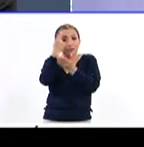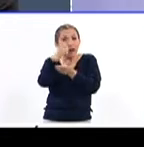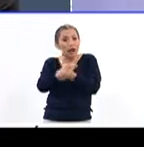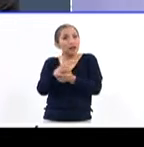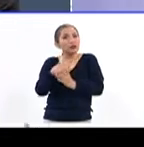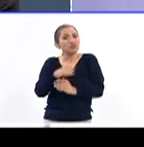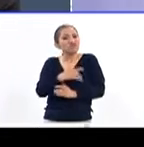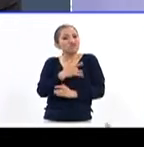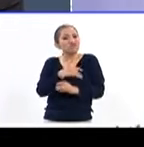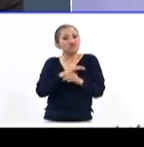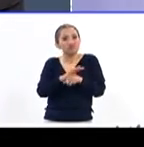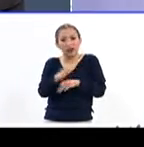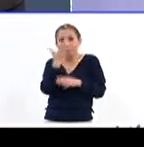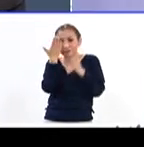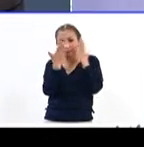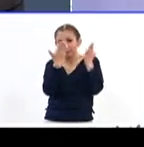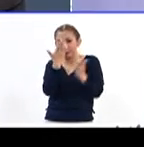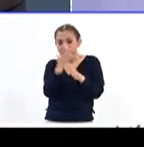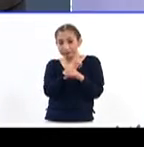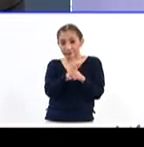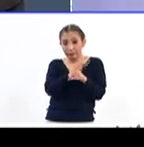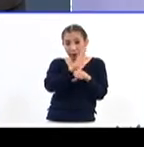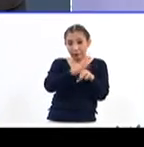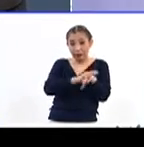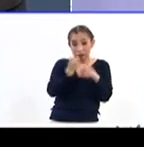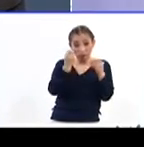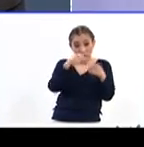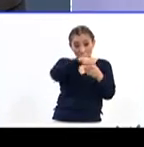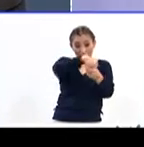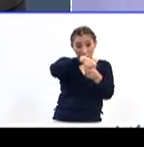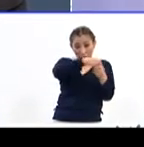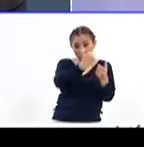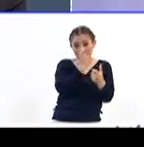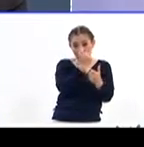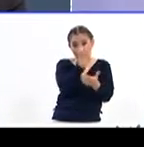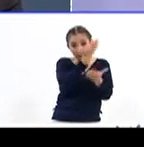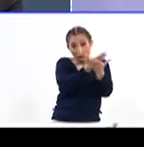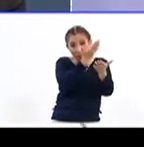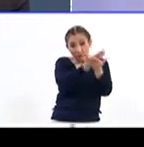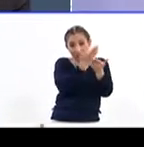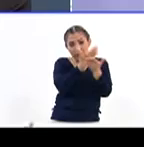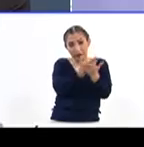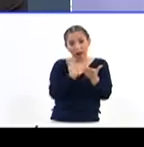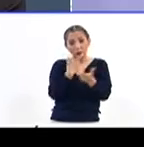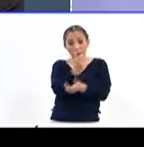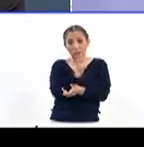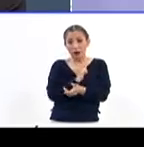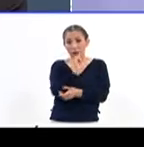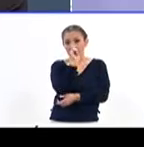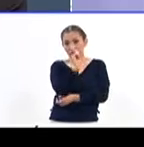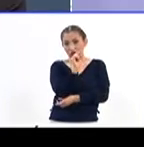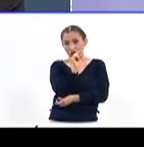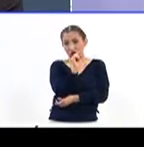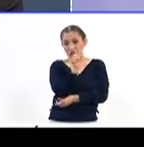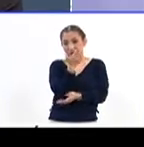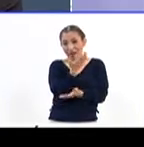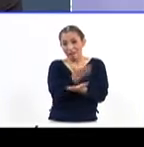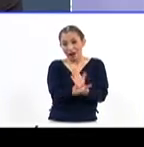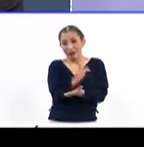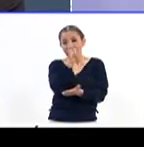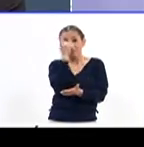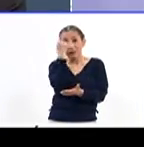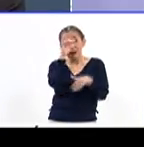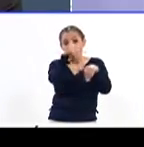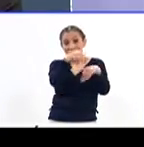la toma de decisión, porque una carrera entre más demandada sea, la paga es menor y obviamente las posibilidades